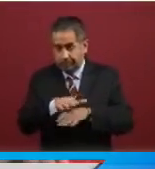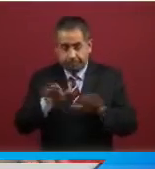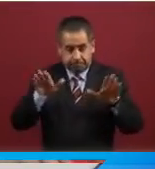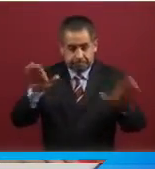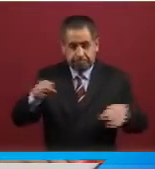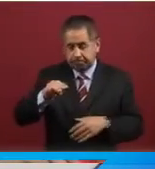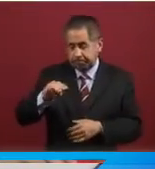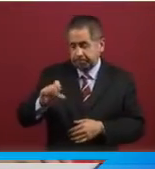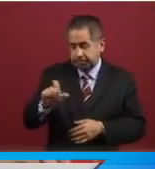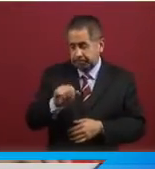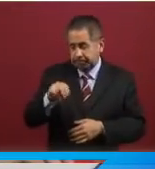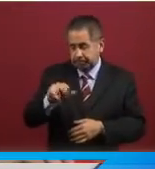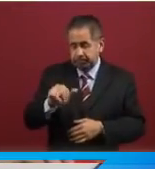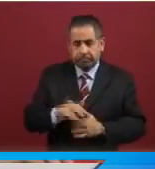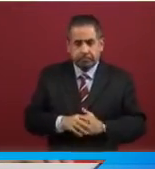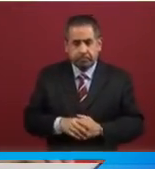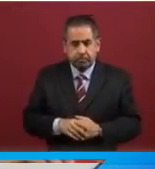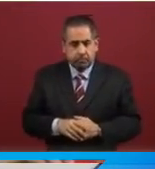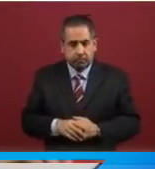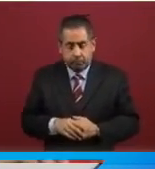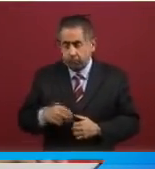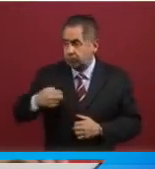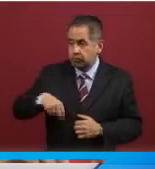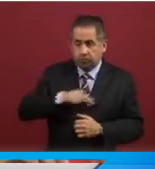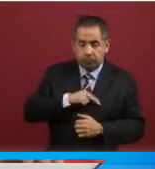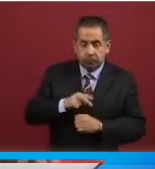Mexicana y Pemex. Estamos esperando